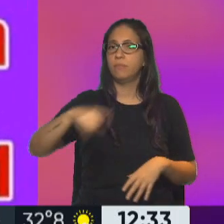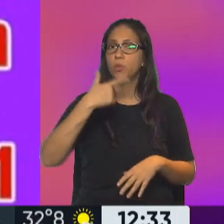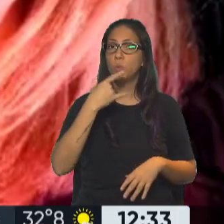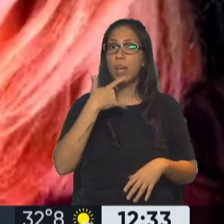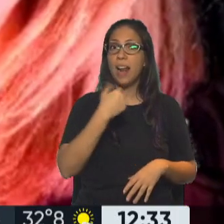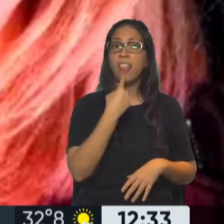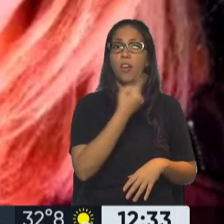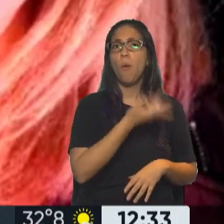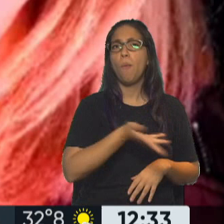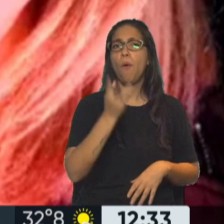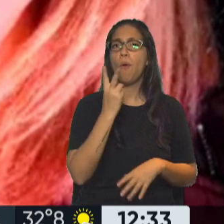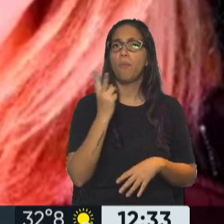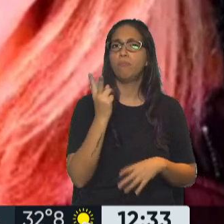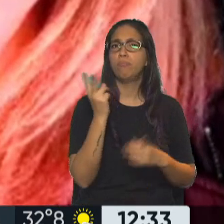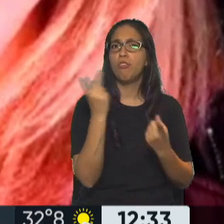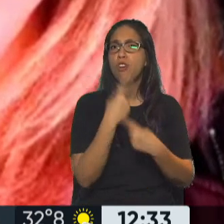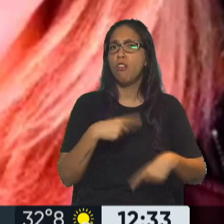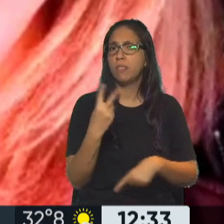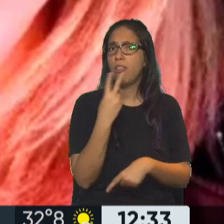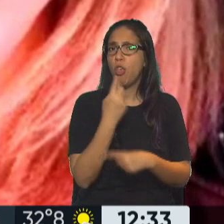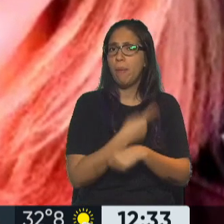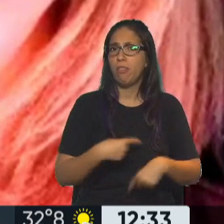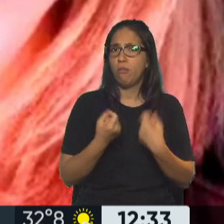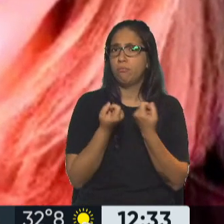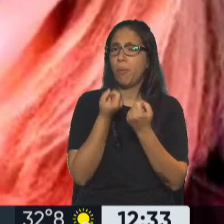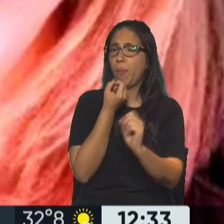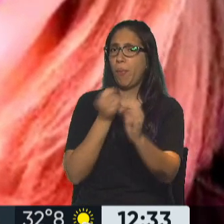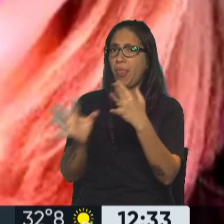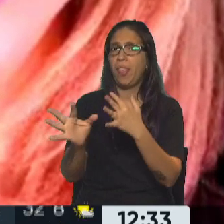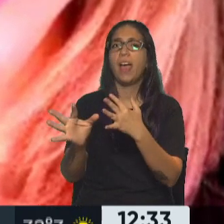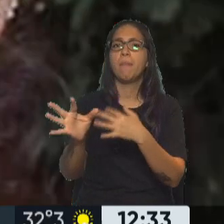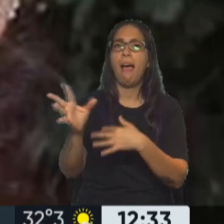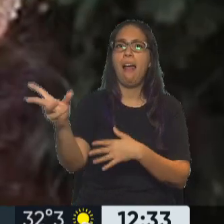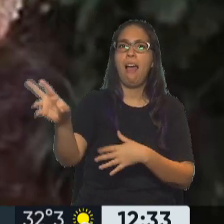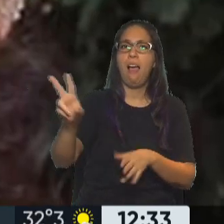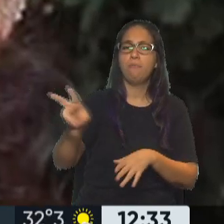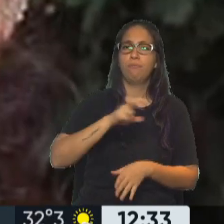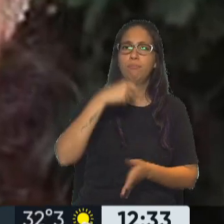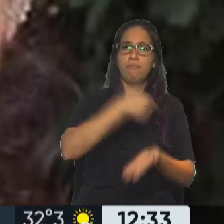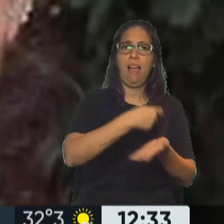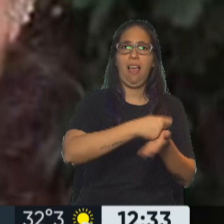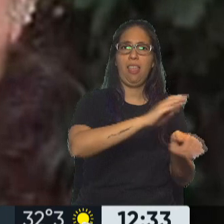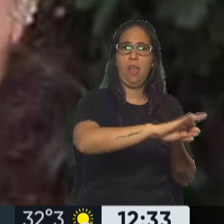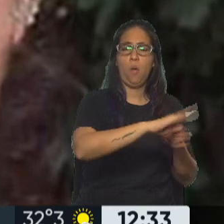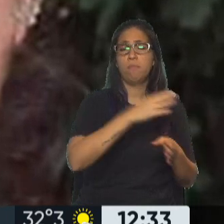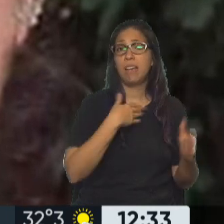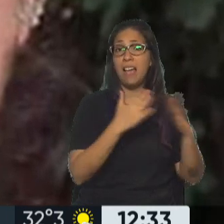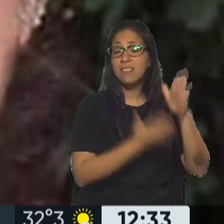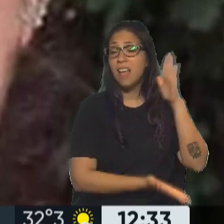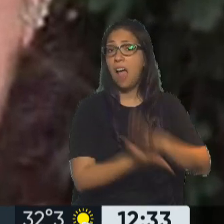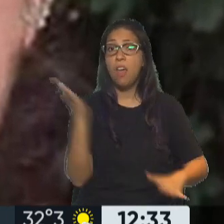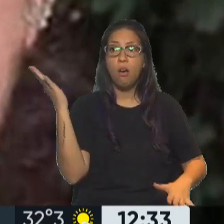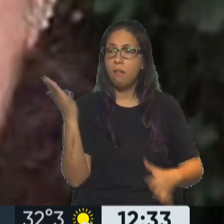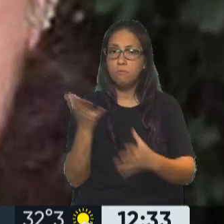que iba a vender en esos electrodomésticos porque tenía algunas deudas que pagar lo cierto Es que salió de su casa y nunca